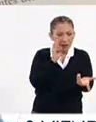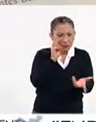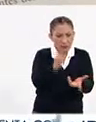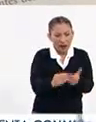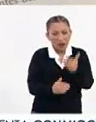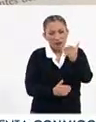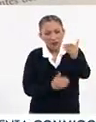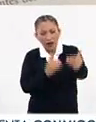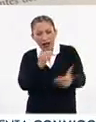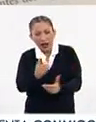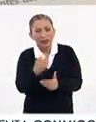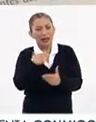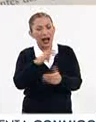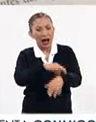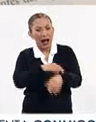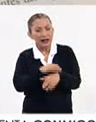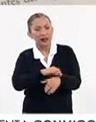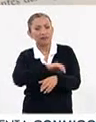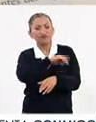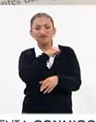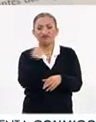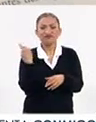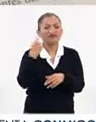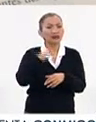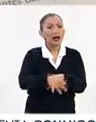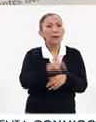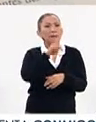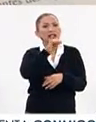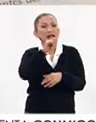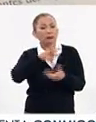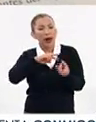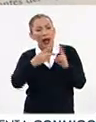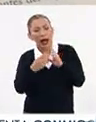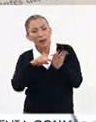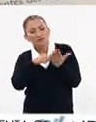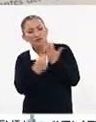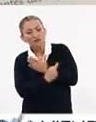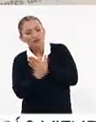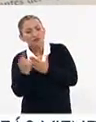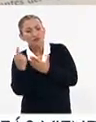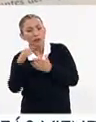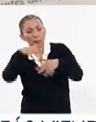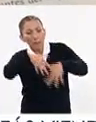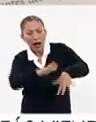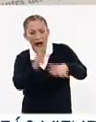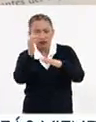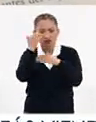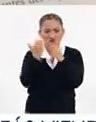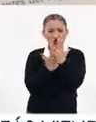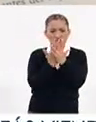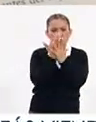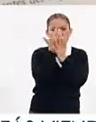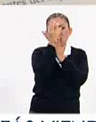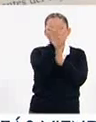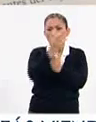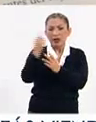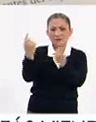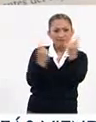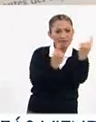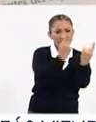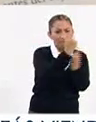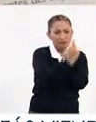cadencia acisoria de la carne derrotada, presencia para el reverso del mar tumultuoso y la tensión desplegada entre las